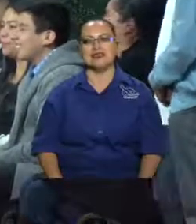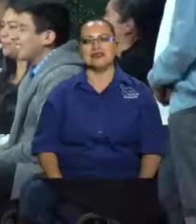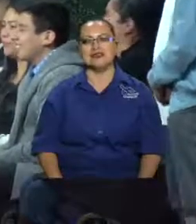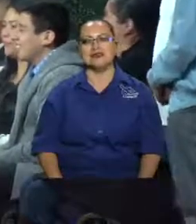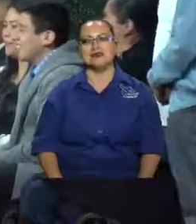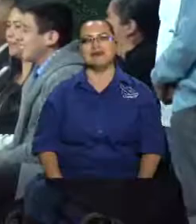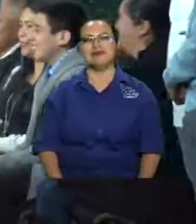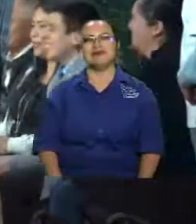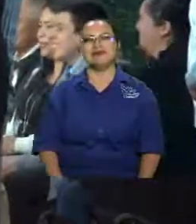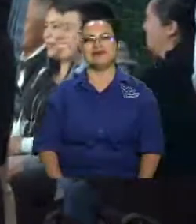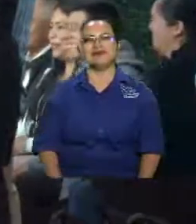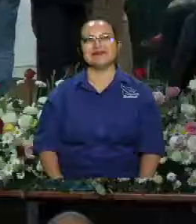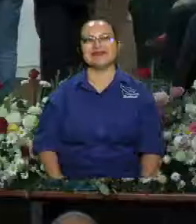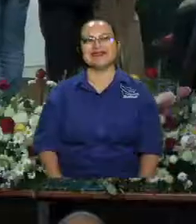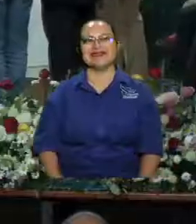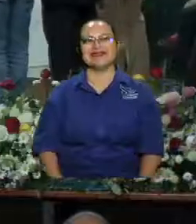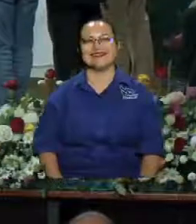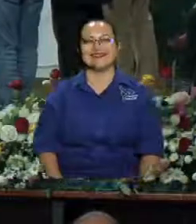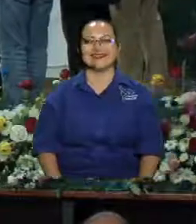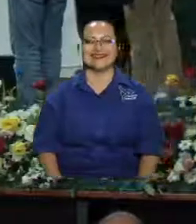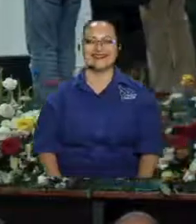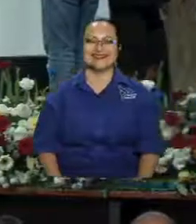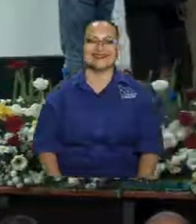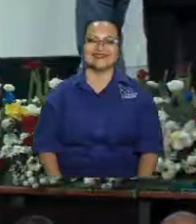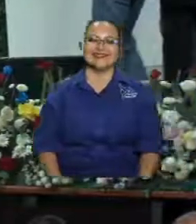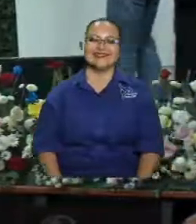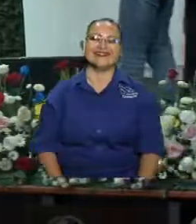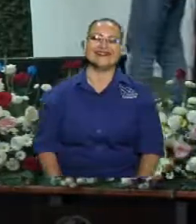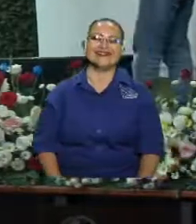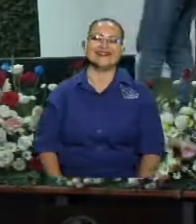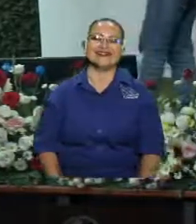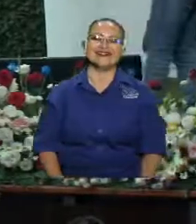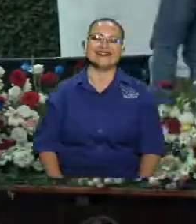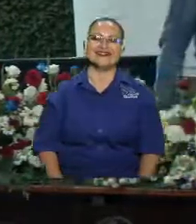Bueno, está bien. Dale al animador.